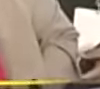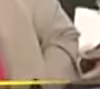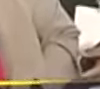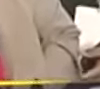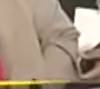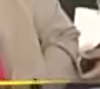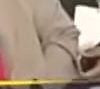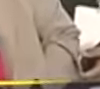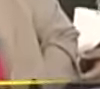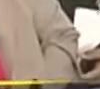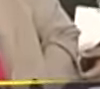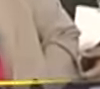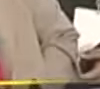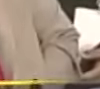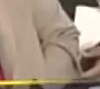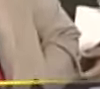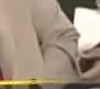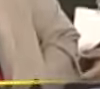naviera.